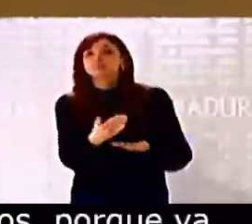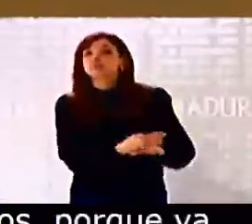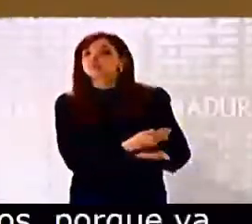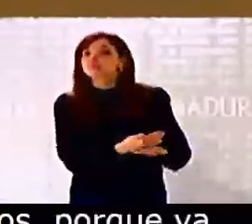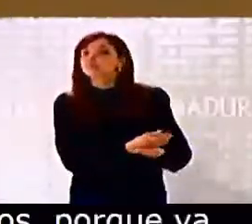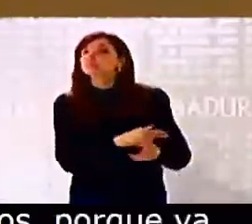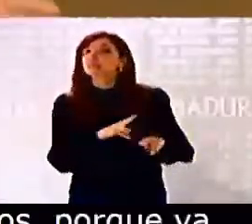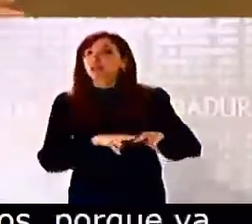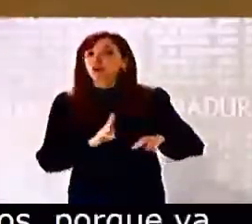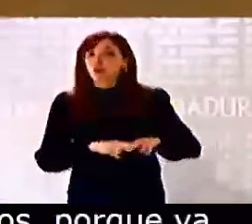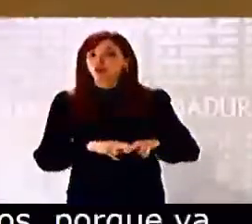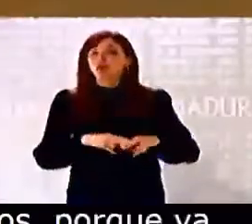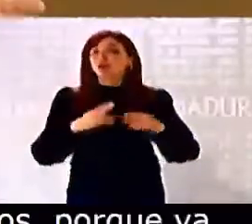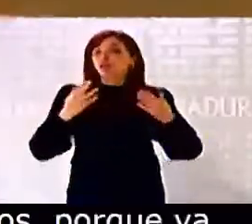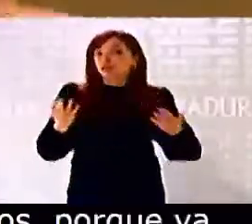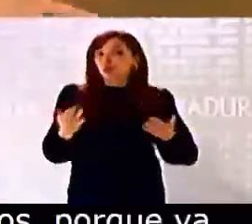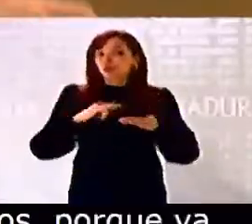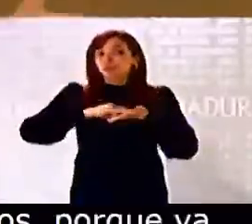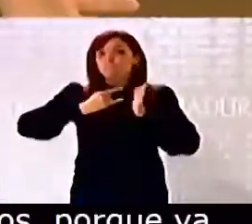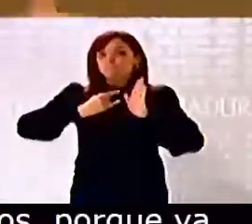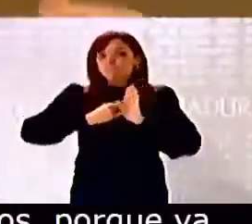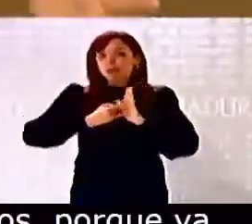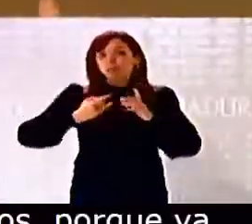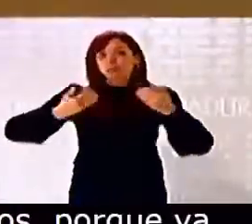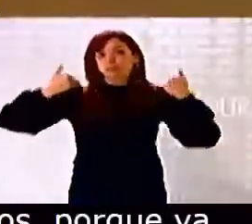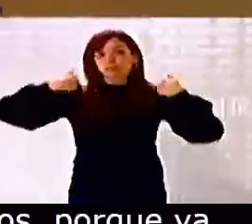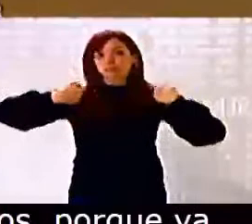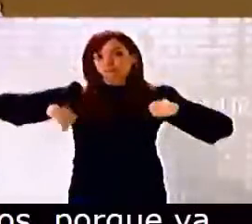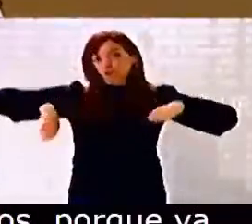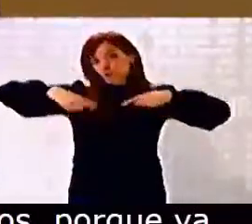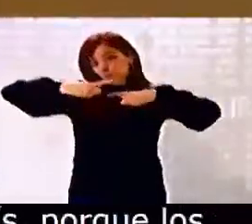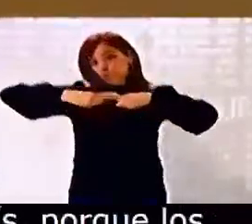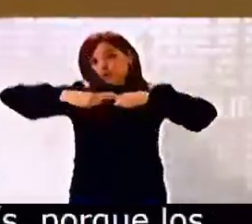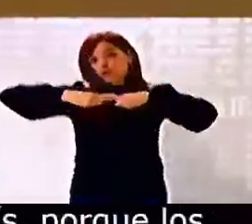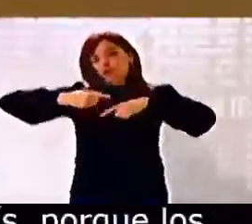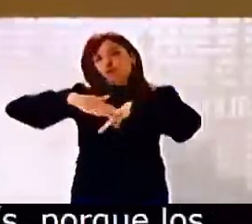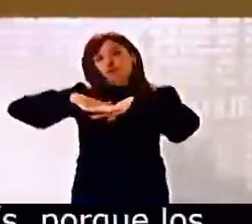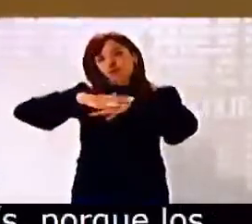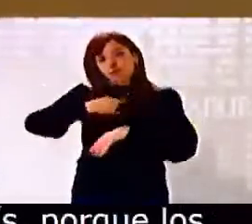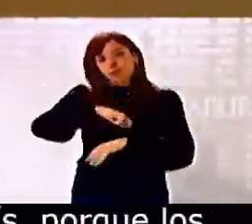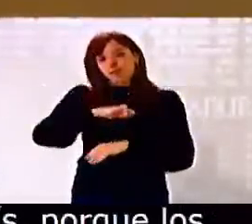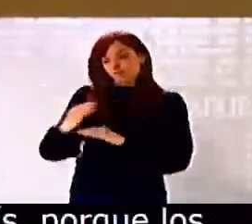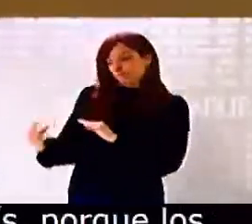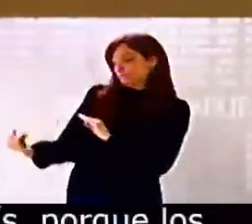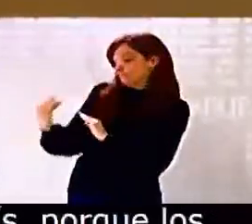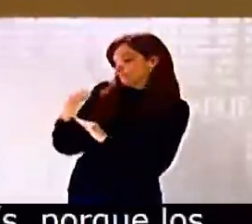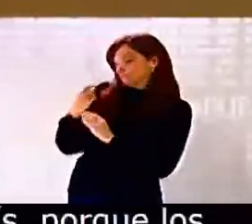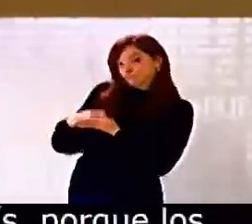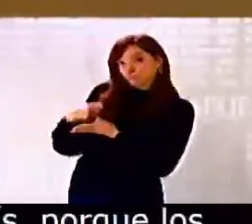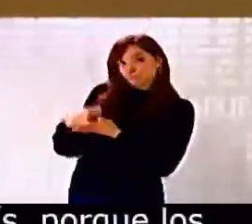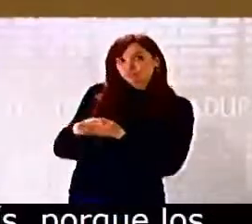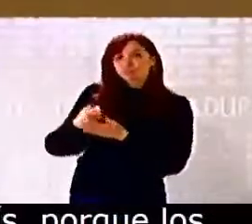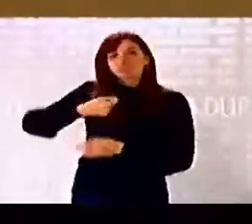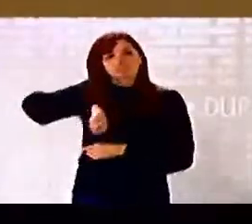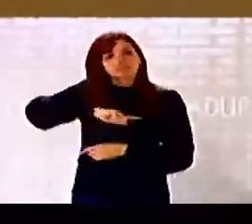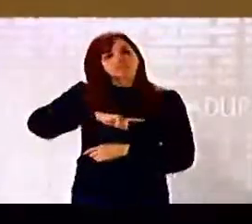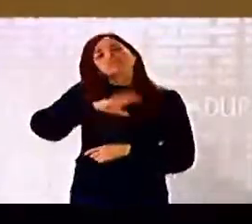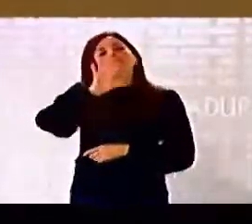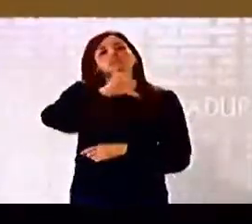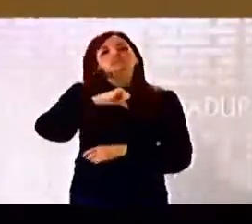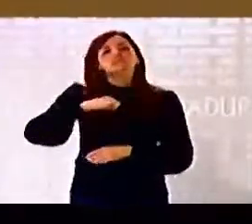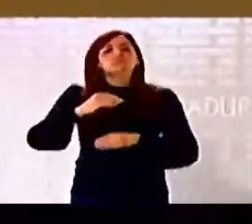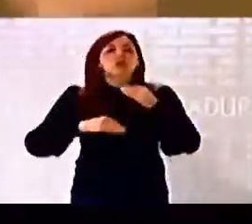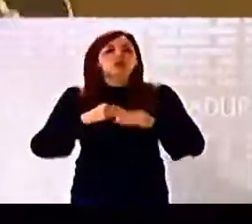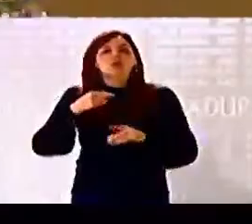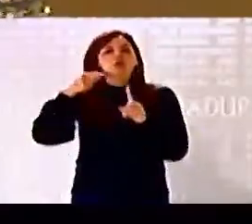sumergida. Por tanto, este plan corresponsables del Gobierno de España, que vamos a desarrollar y ejecutar las comunidades autónomas, tiene dos objetivos